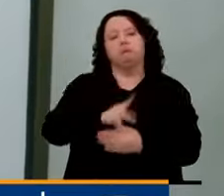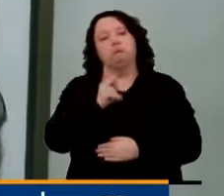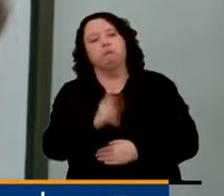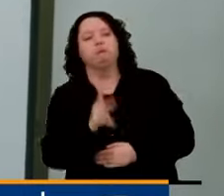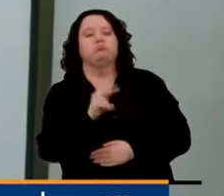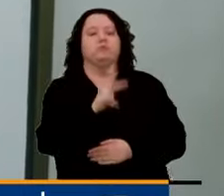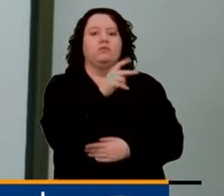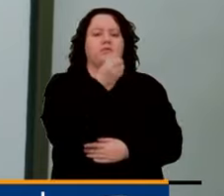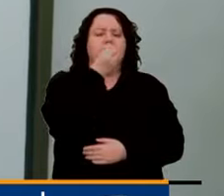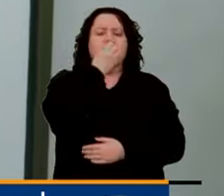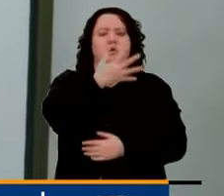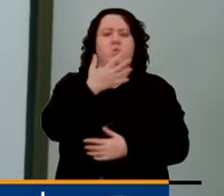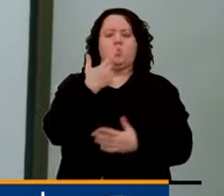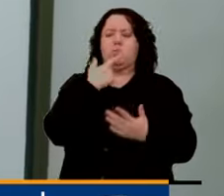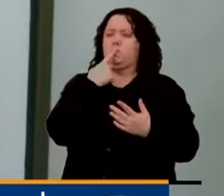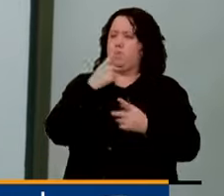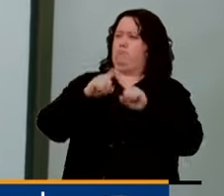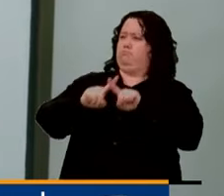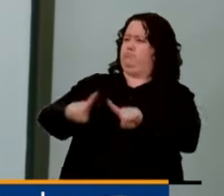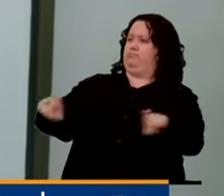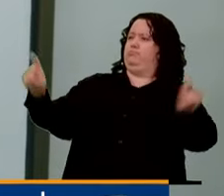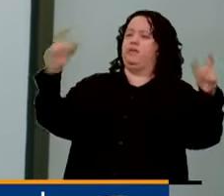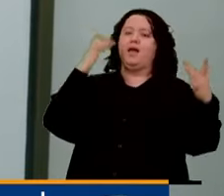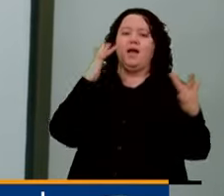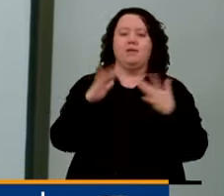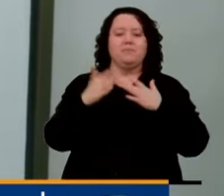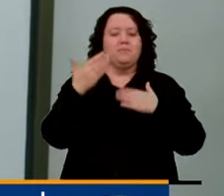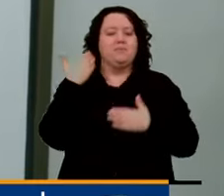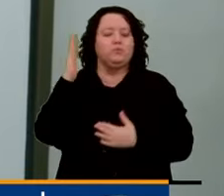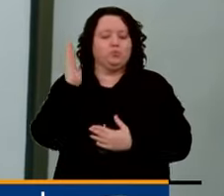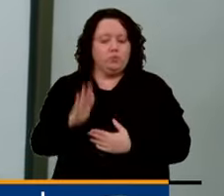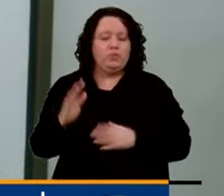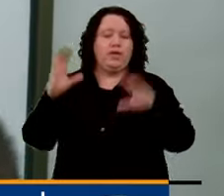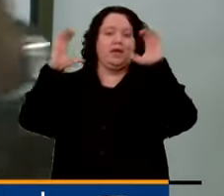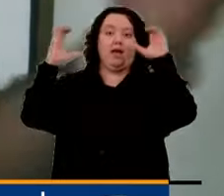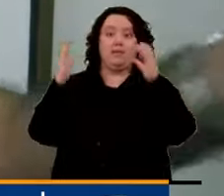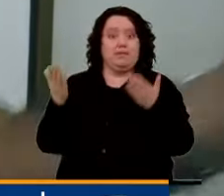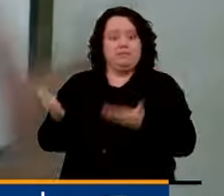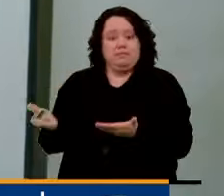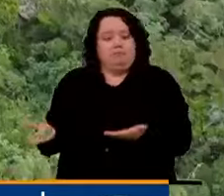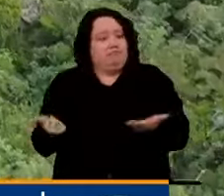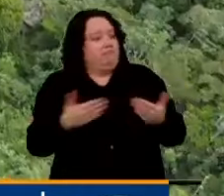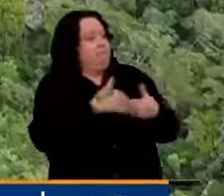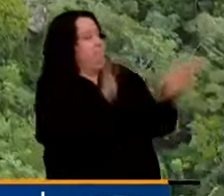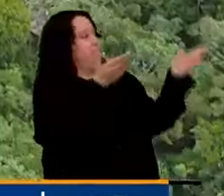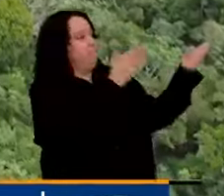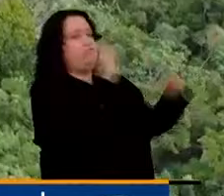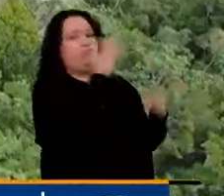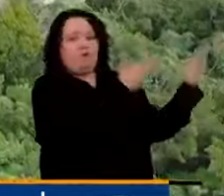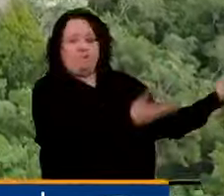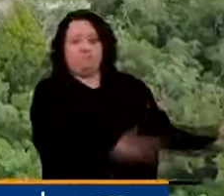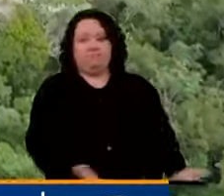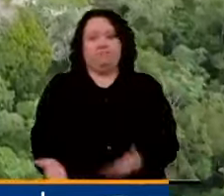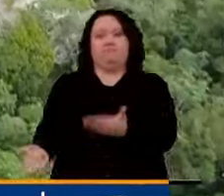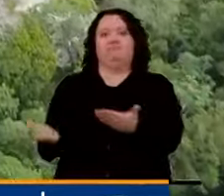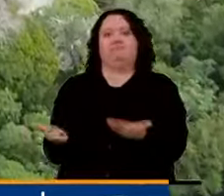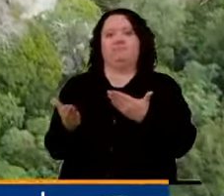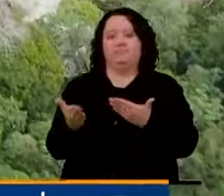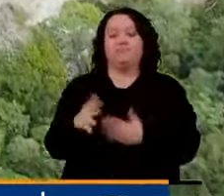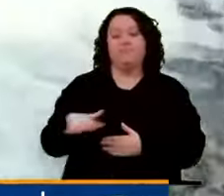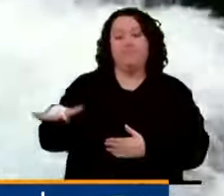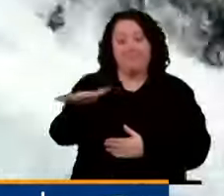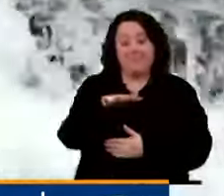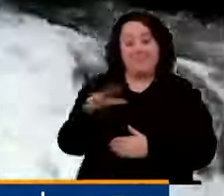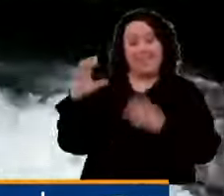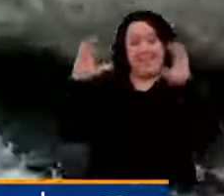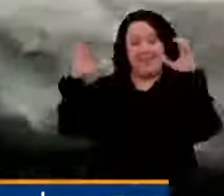hermosura, este paraíso exótico tropical que tiene hoy el Caquetá lo ponemos a puertas de todos los colombianos. En este departamento, la